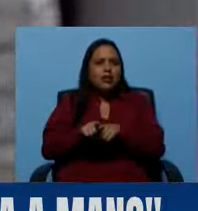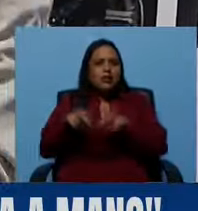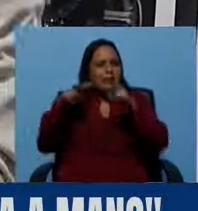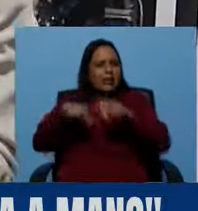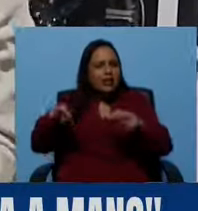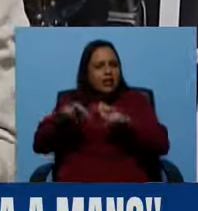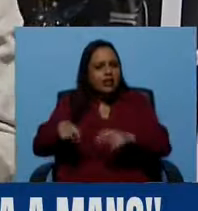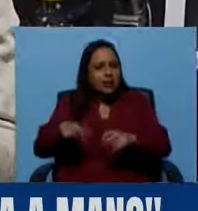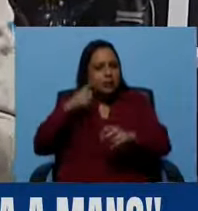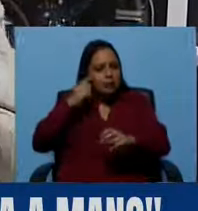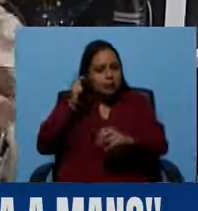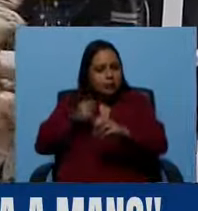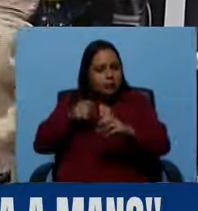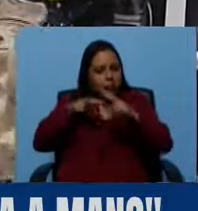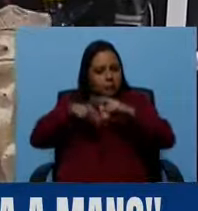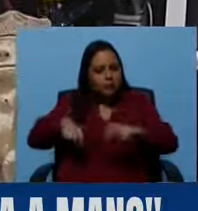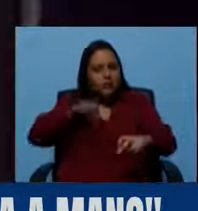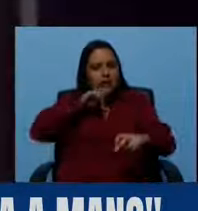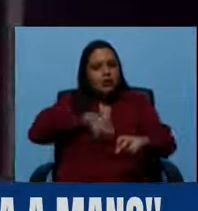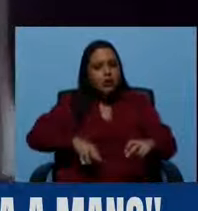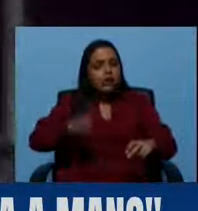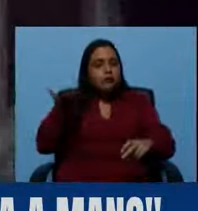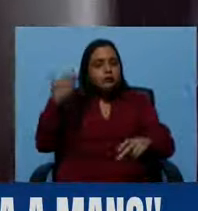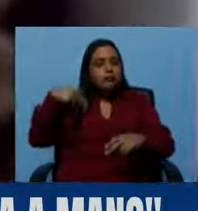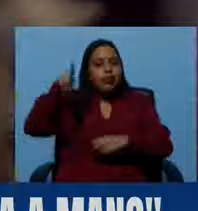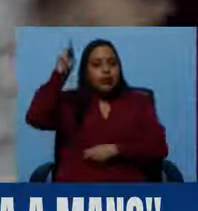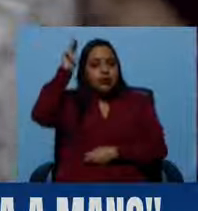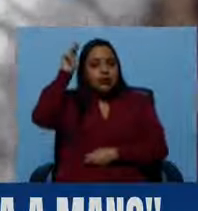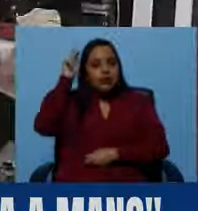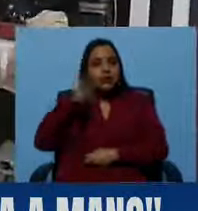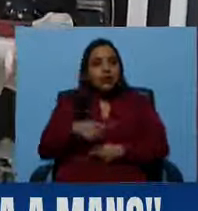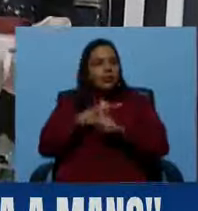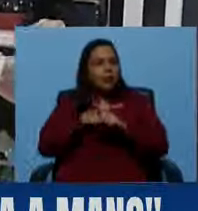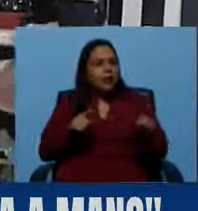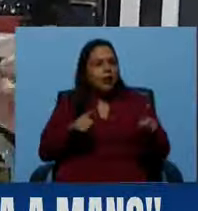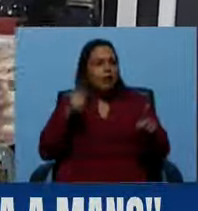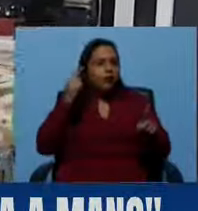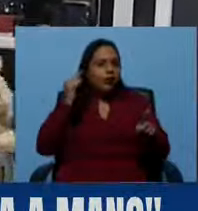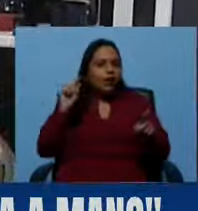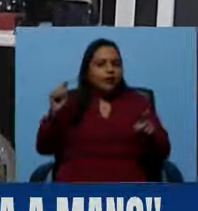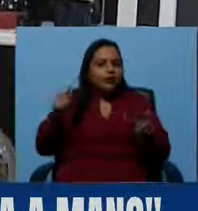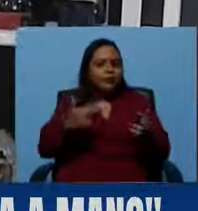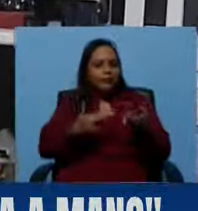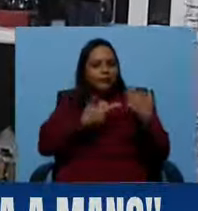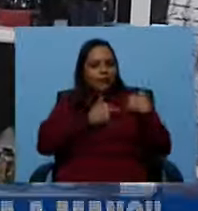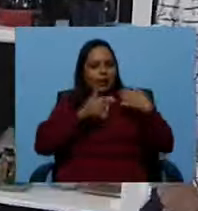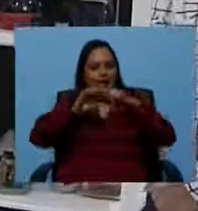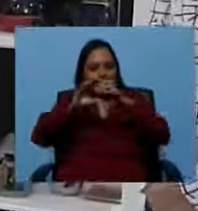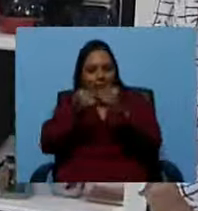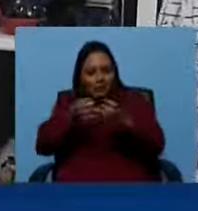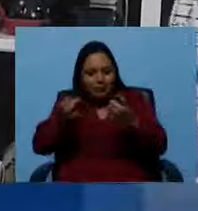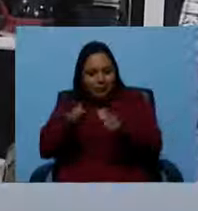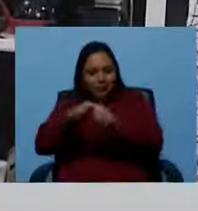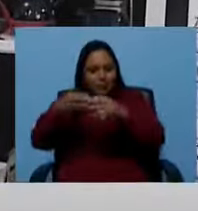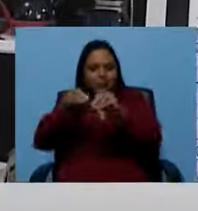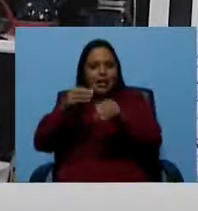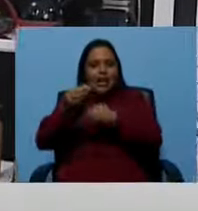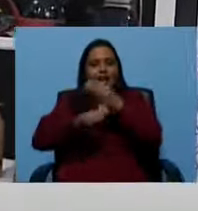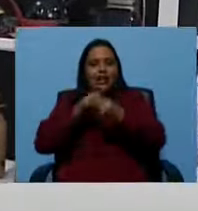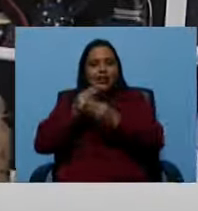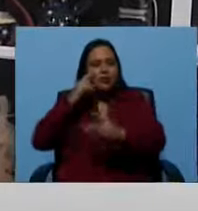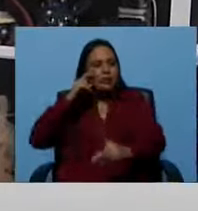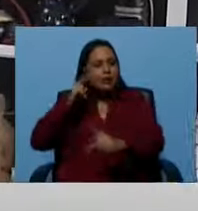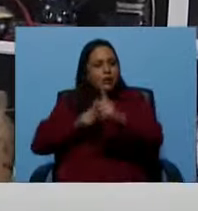arqueológicas de nuestros pueblos originarios, pero nuestra querida artesana ha tenido una visión